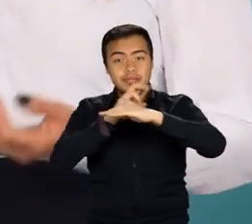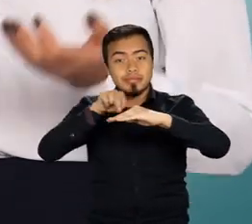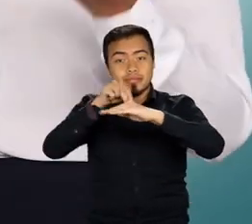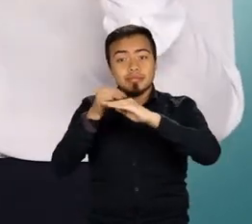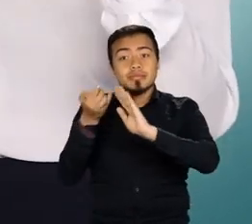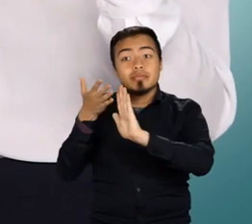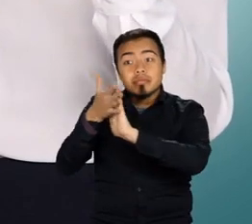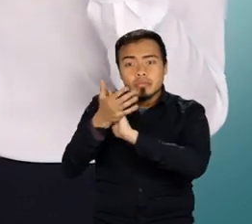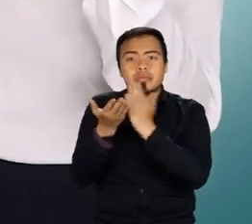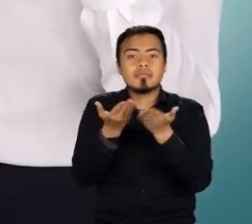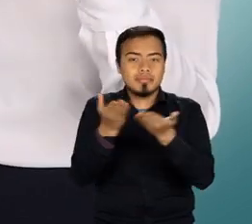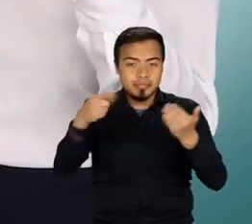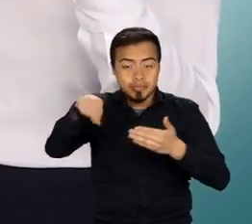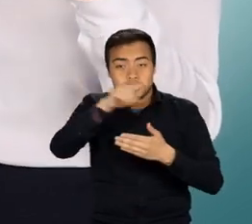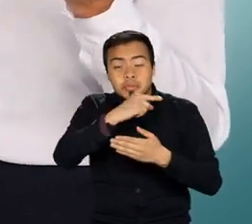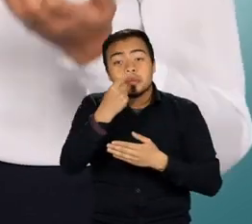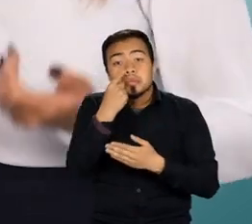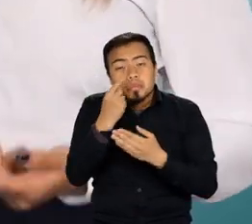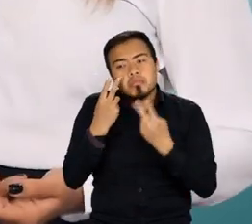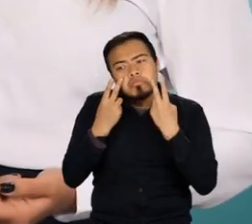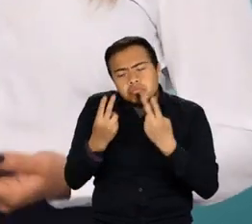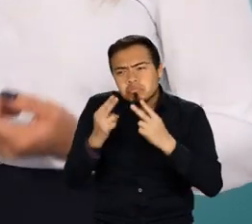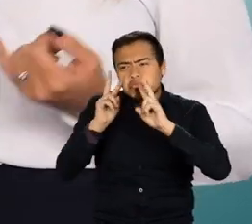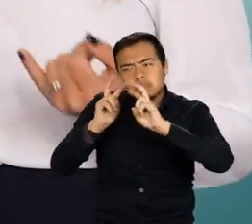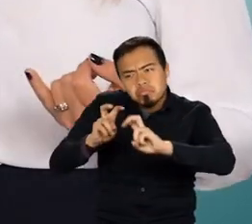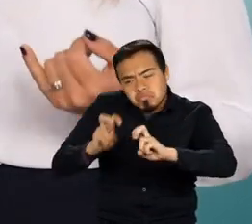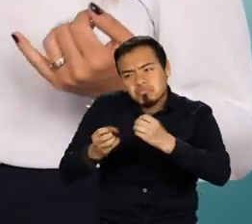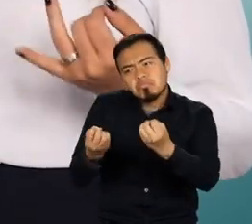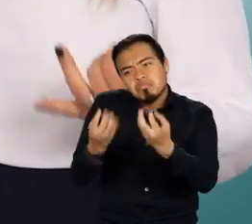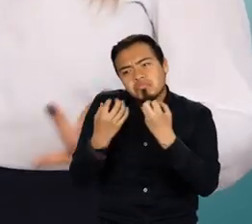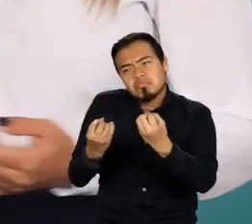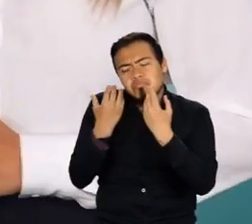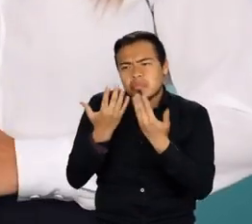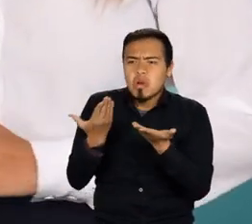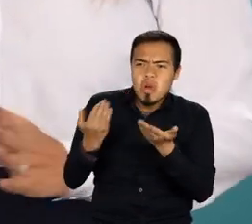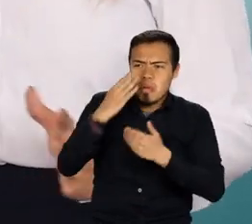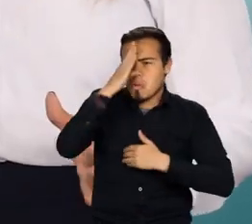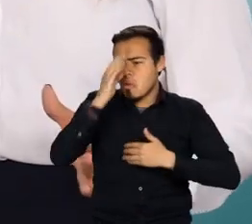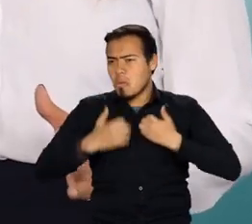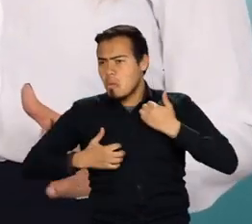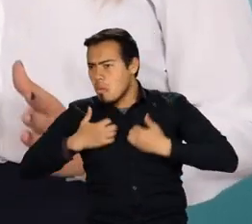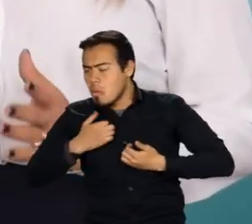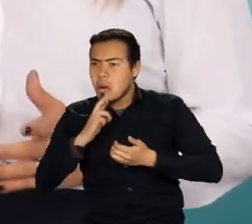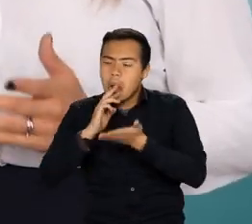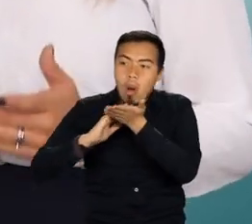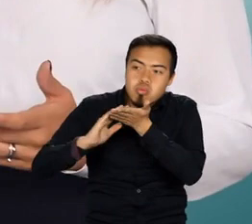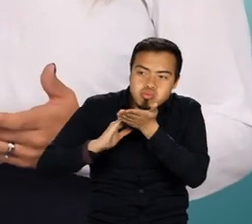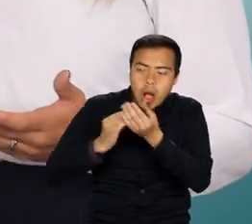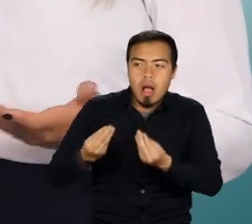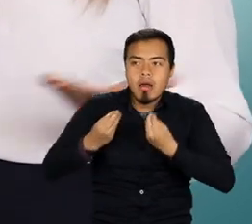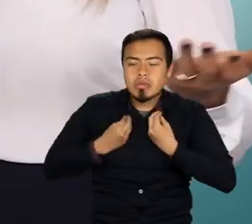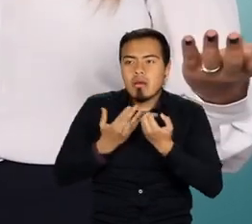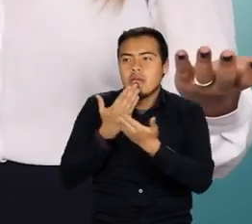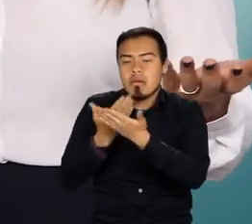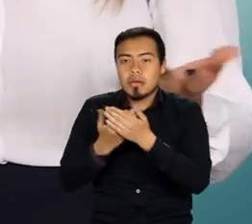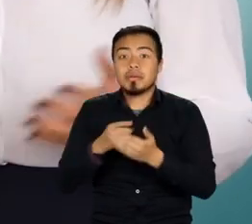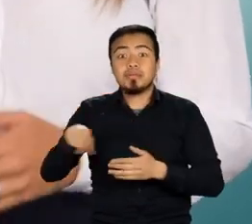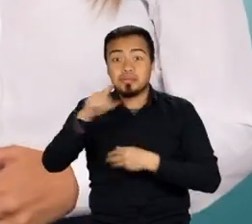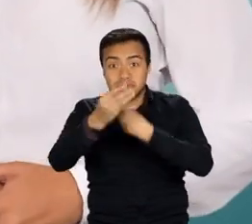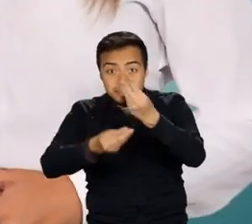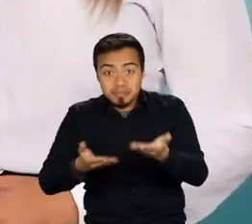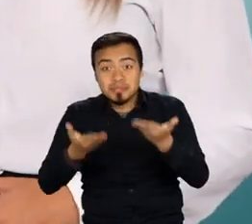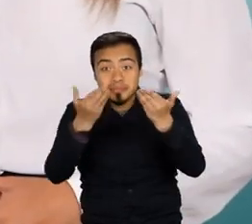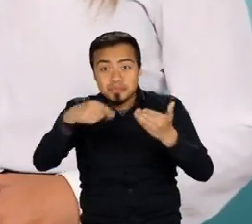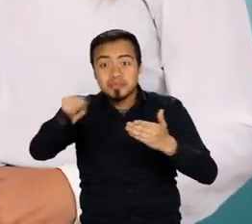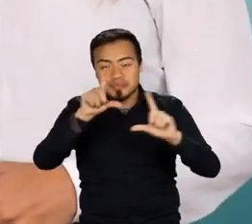www.cancer.gov.co está disponible para ustedes. Allí podrán investigar y resolver todas sus dudas sobre temas de salud. Mientras lo hacen,